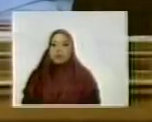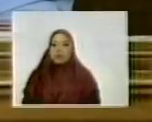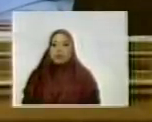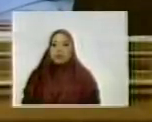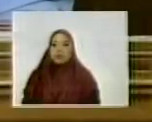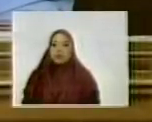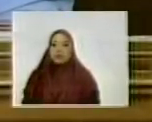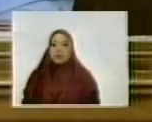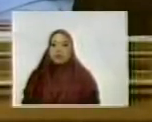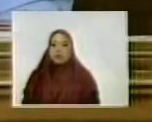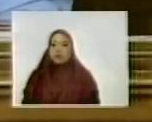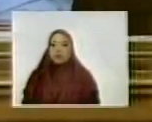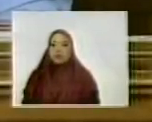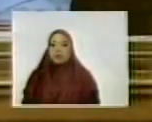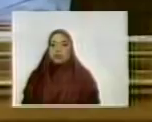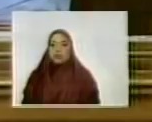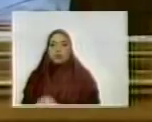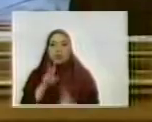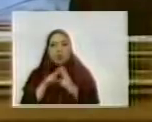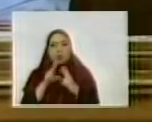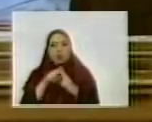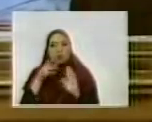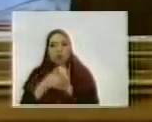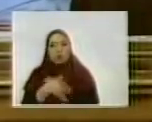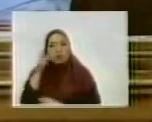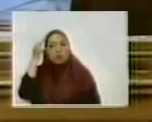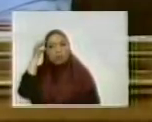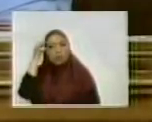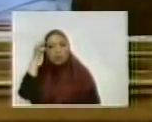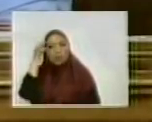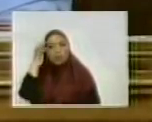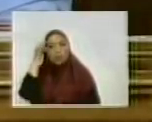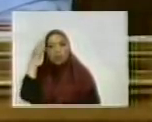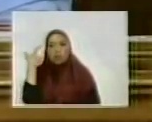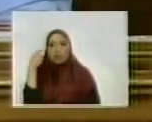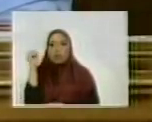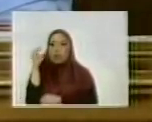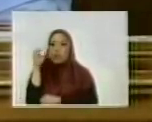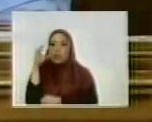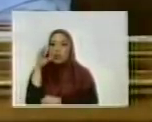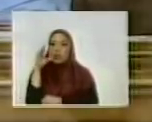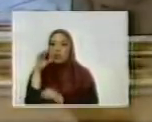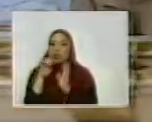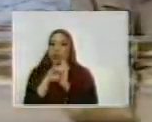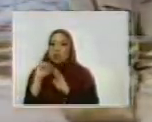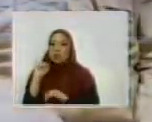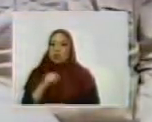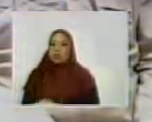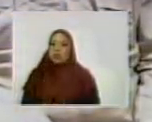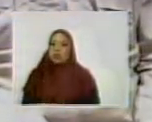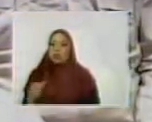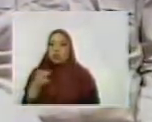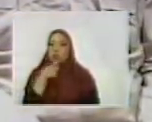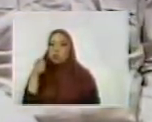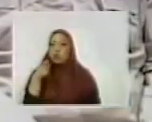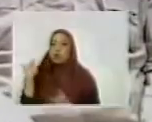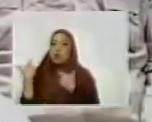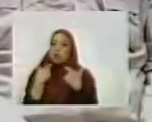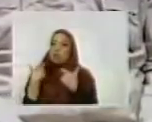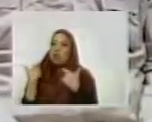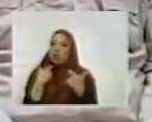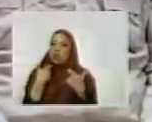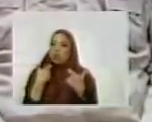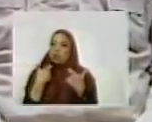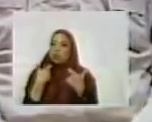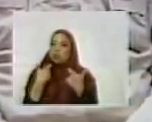Fidel, por favor, no sé cómo vas a hacer, pero métete en el diario de debates de la Asamblea Nacional y busquemos los debates